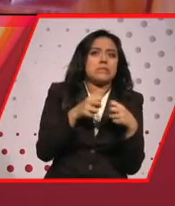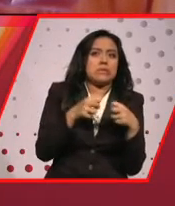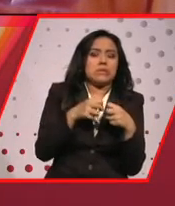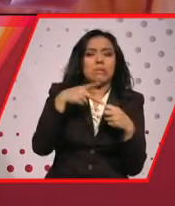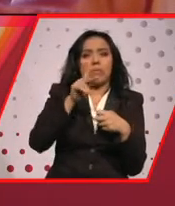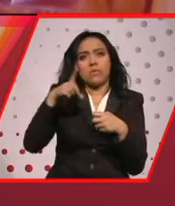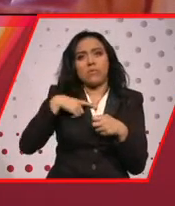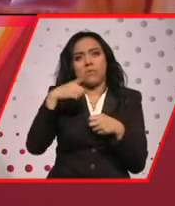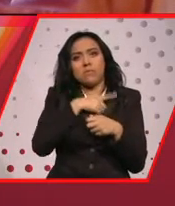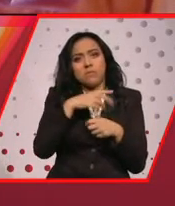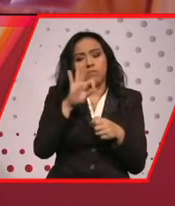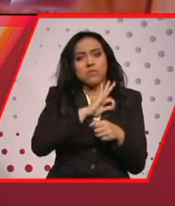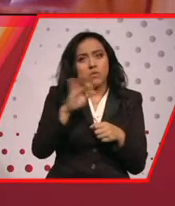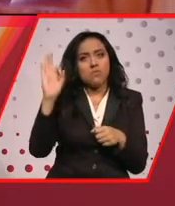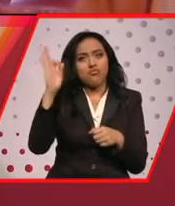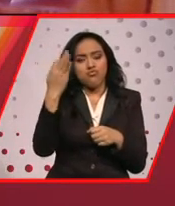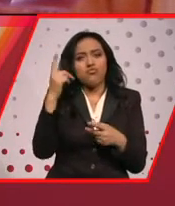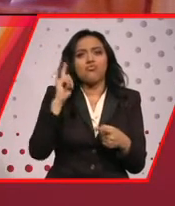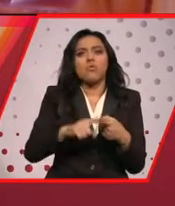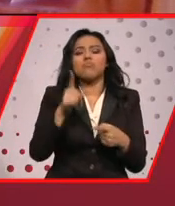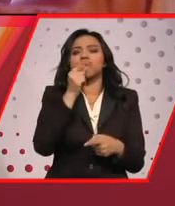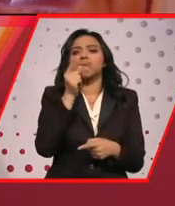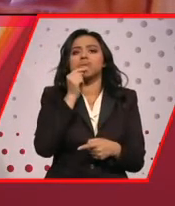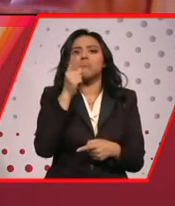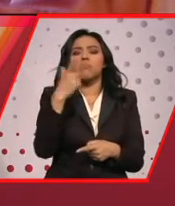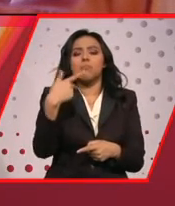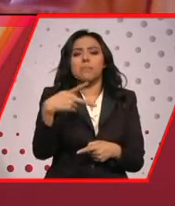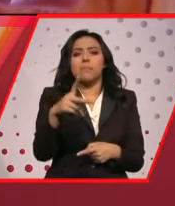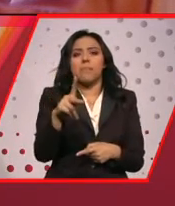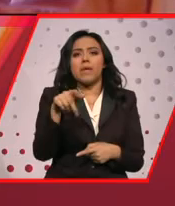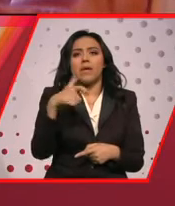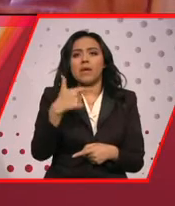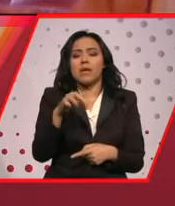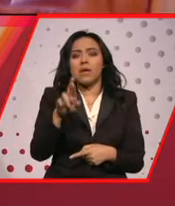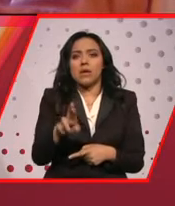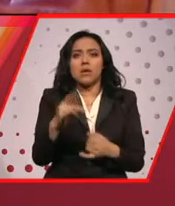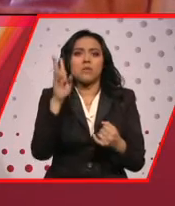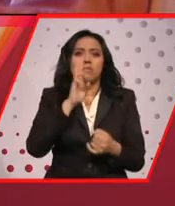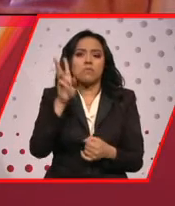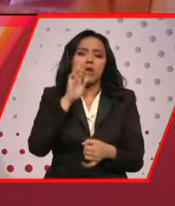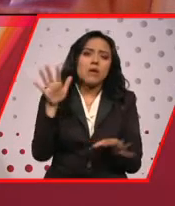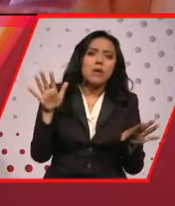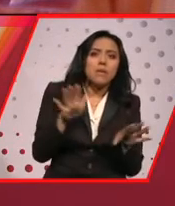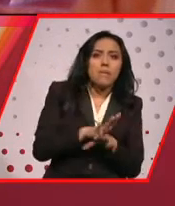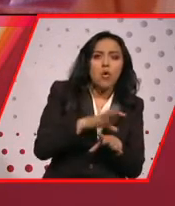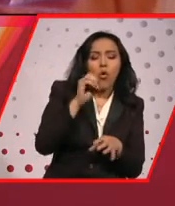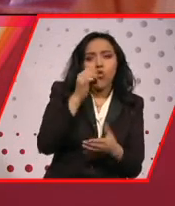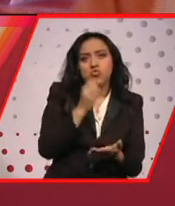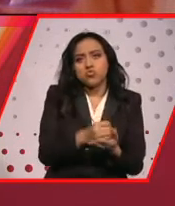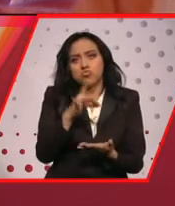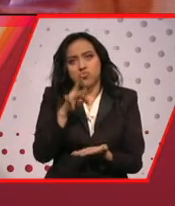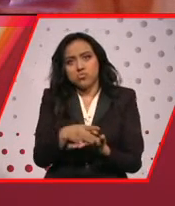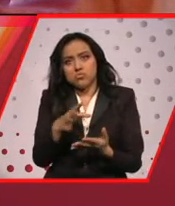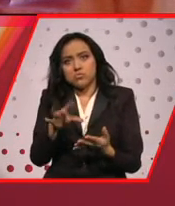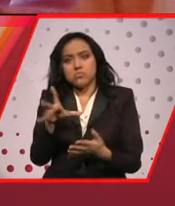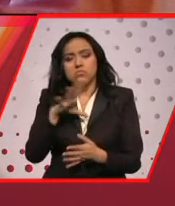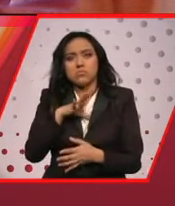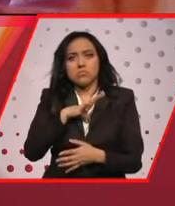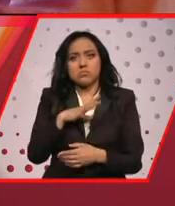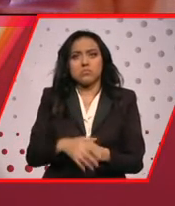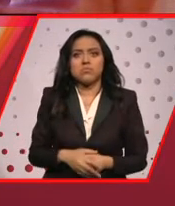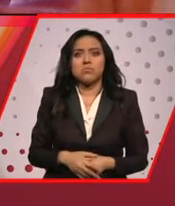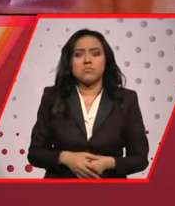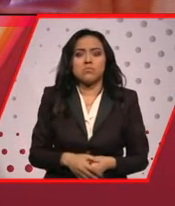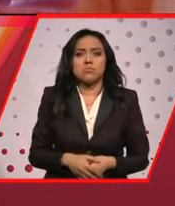buscar a la Policía Federal, a la PGR, o sea, hay que revisar si cambió o está dentro de las facultades de la Procuraduría